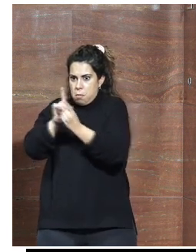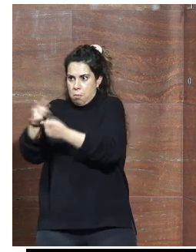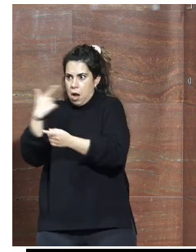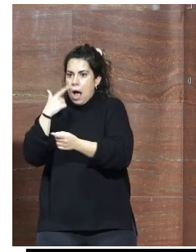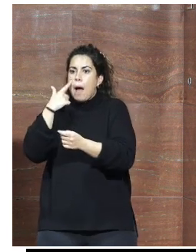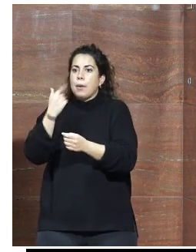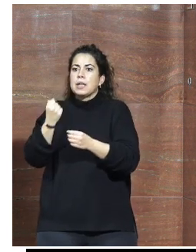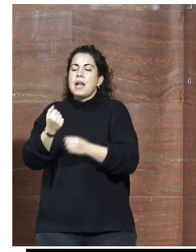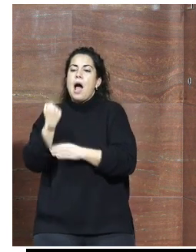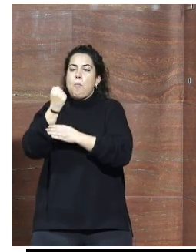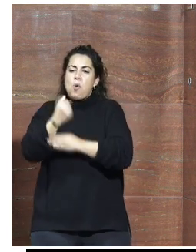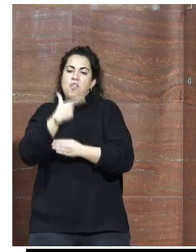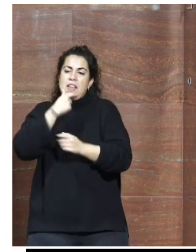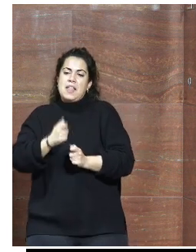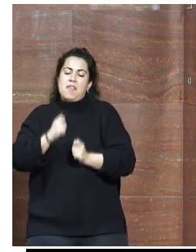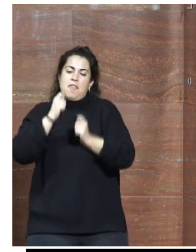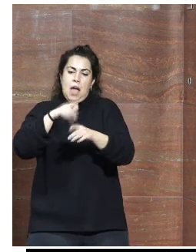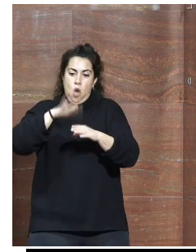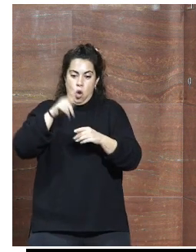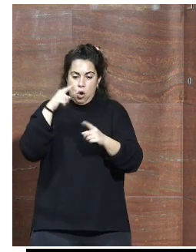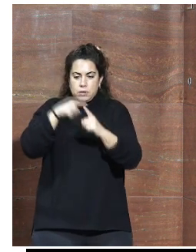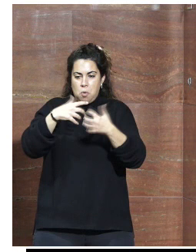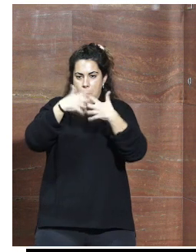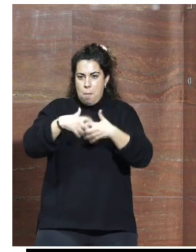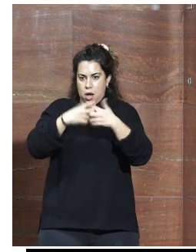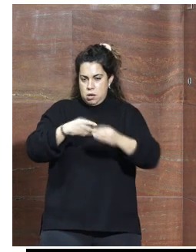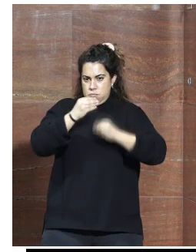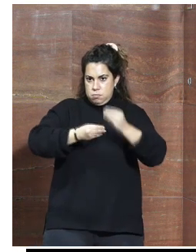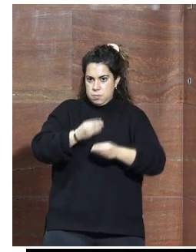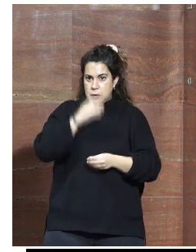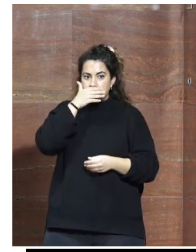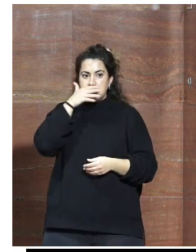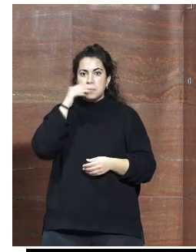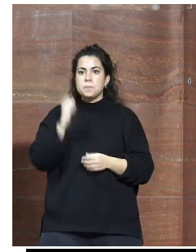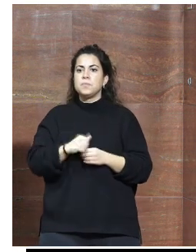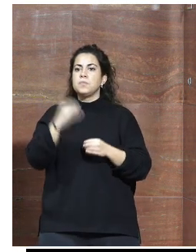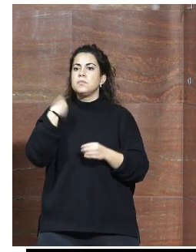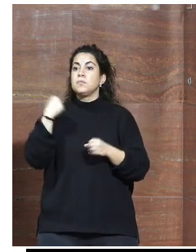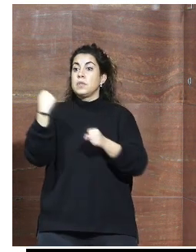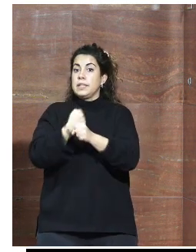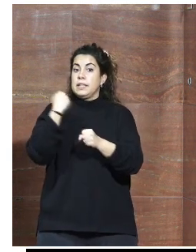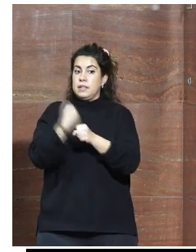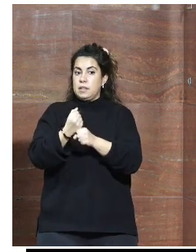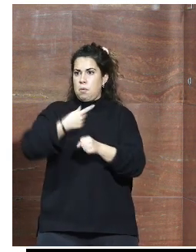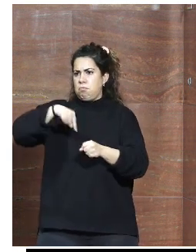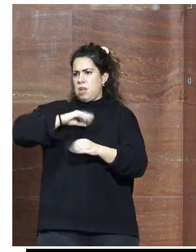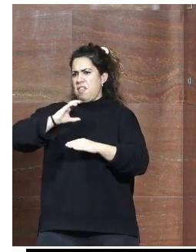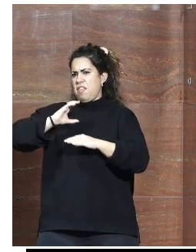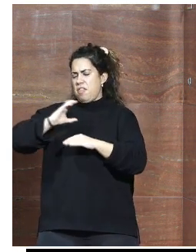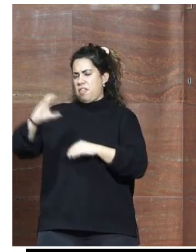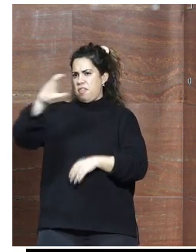facilitarles el utilizar la máquina. Mira, cuando todo ese trabajo lo hacemos desde CERMI,